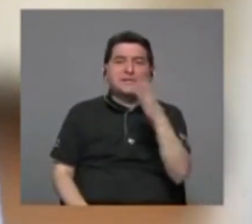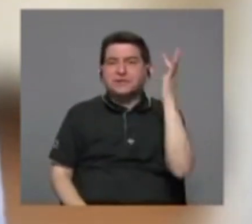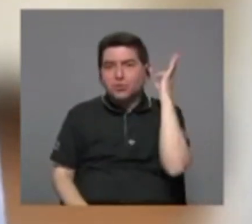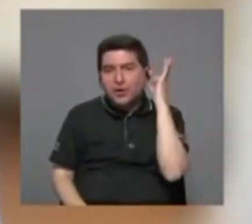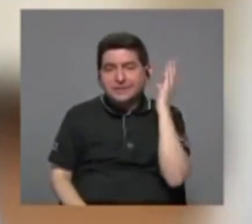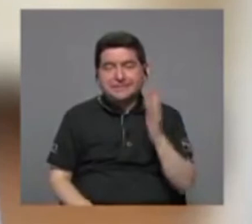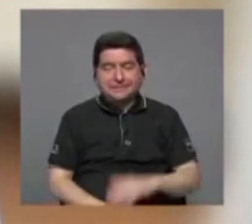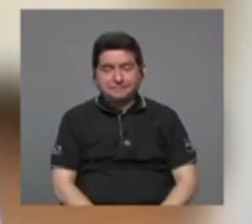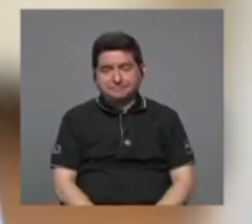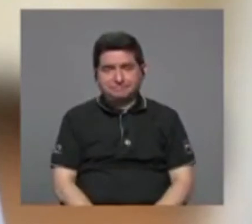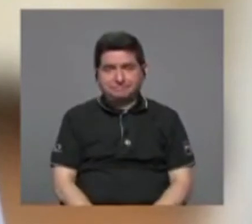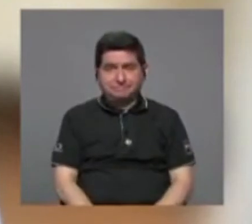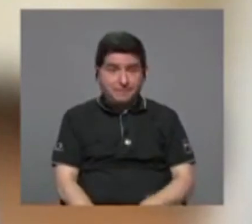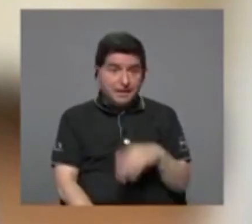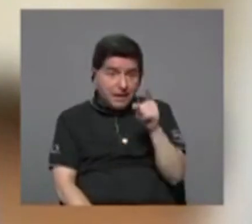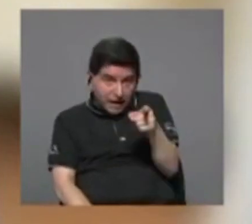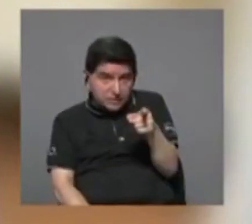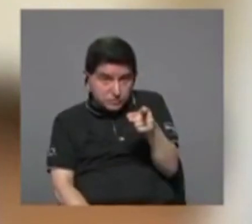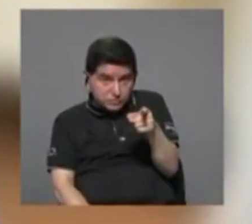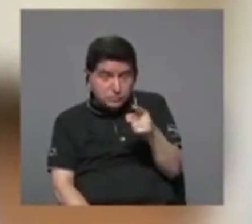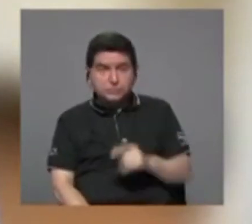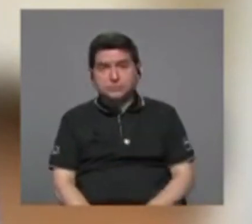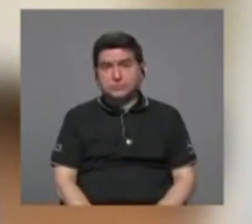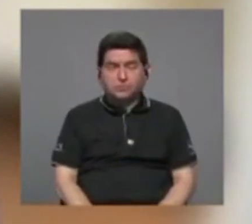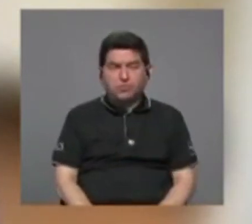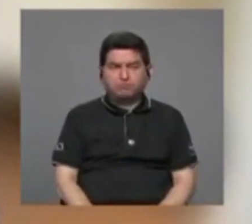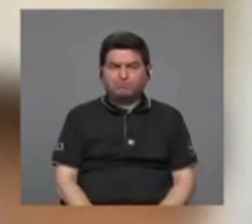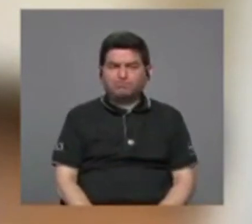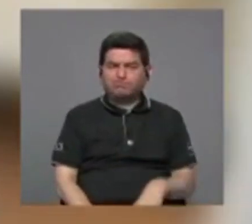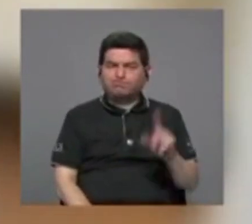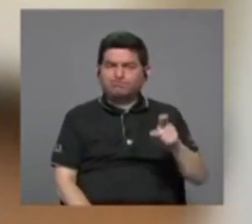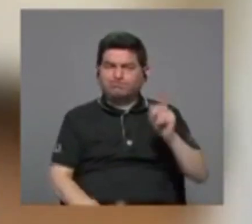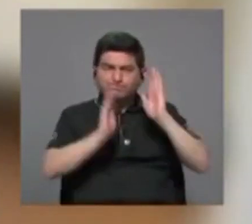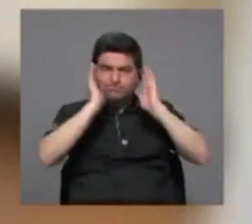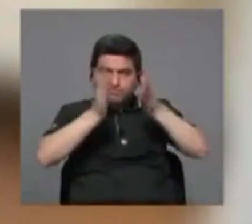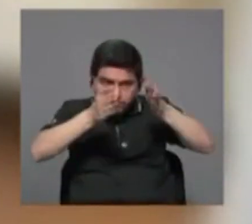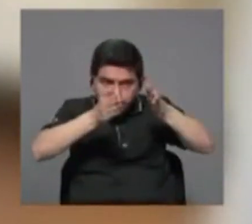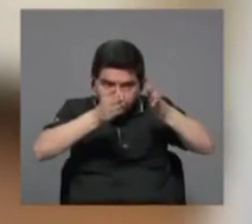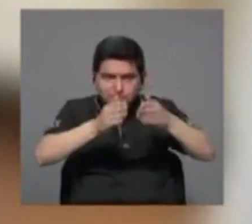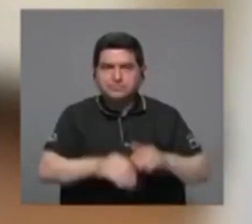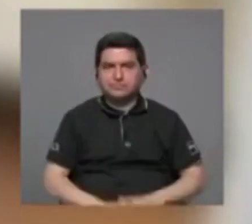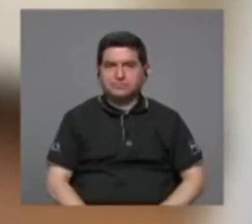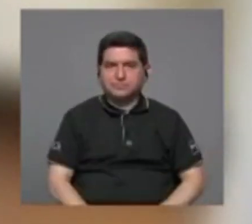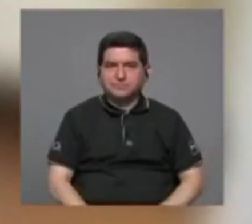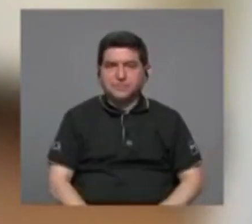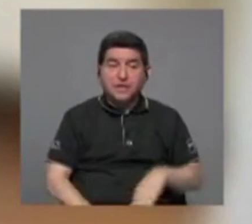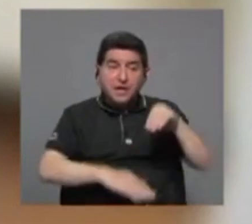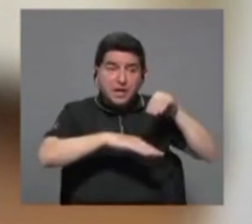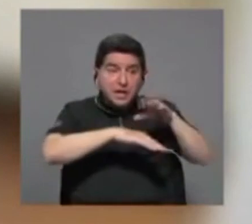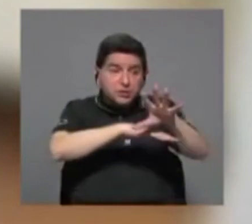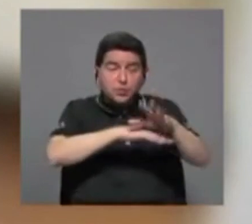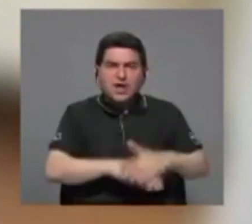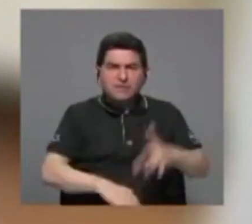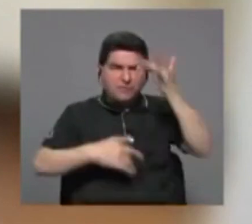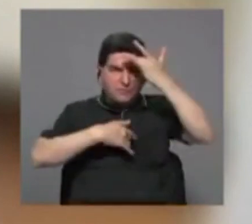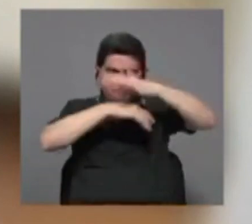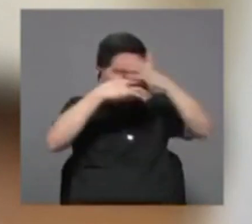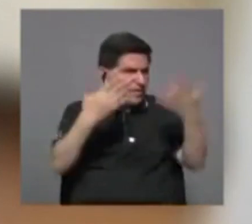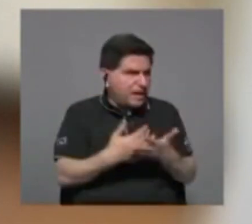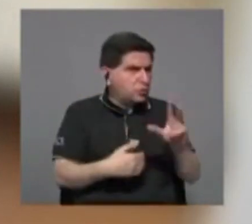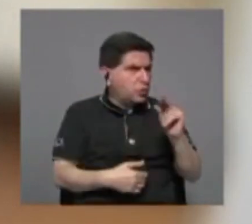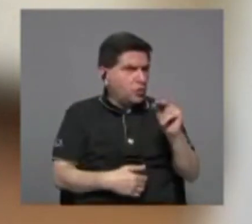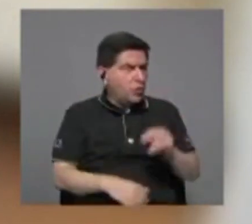¿verdad? Entonces eso le diríamos, hay que ponerle mucha atención, porque esto no es un efecto de la pandemia, sino